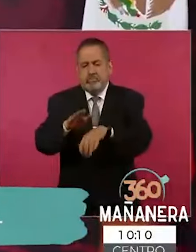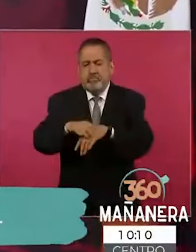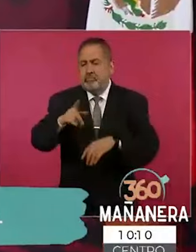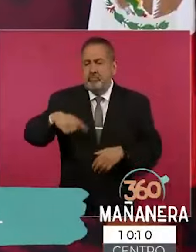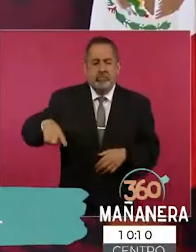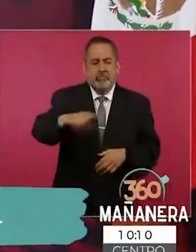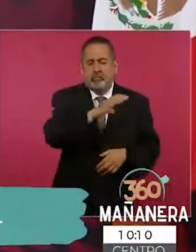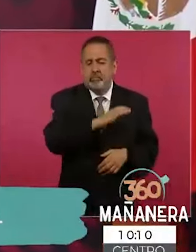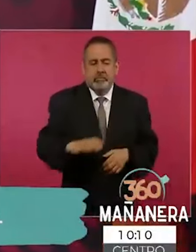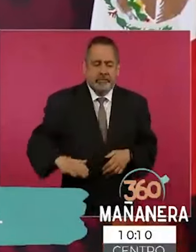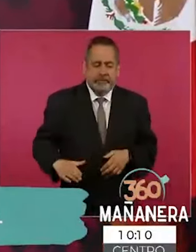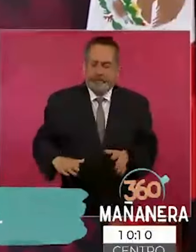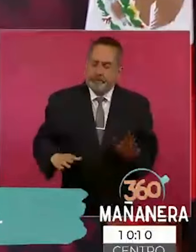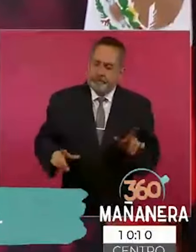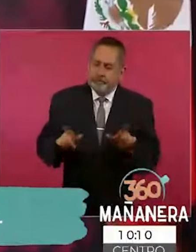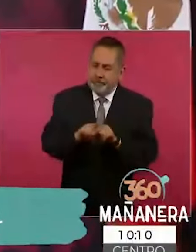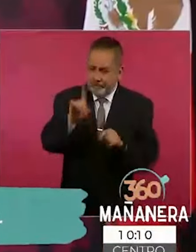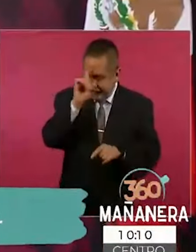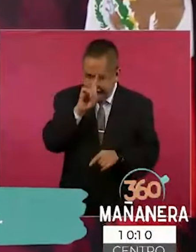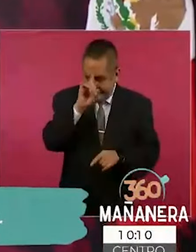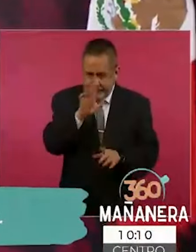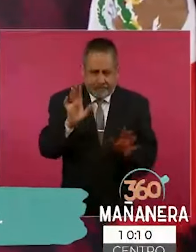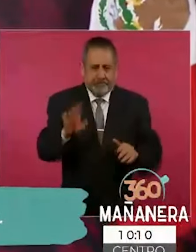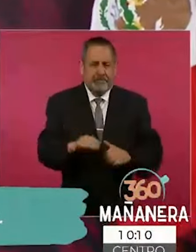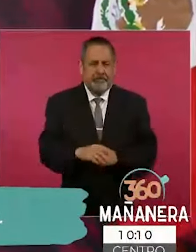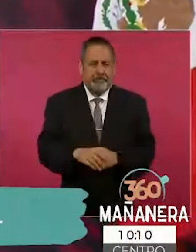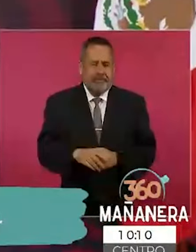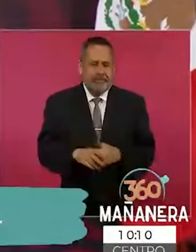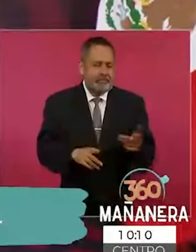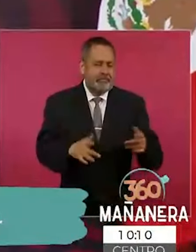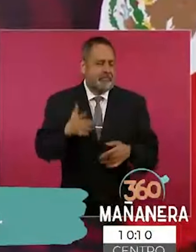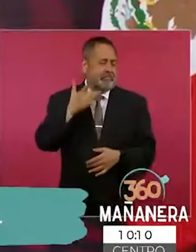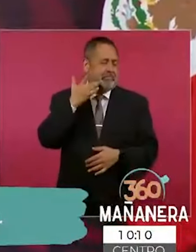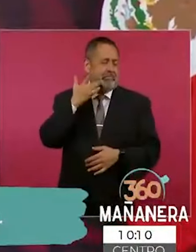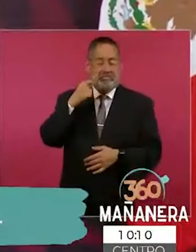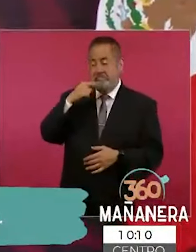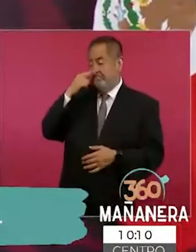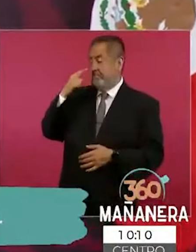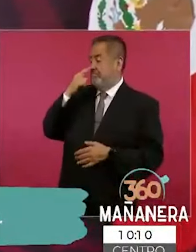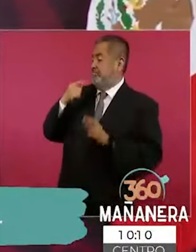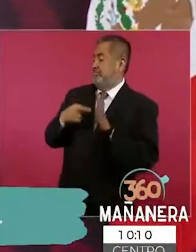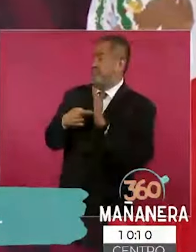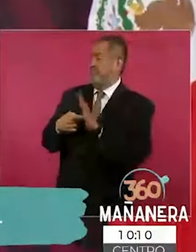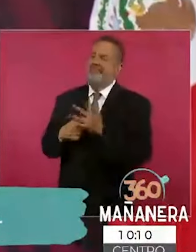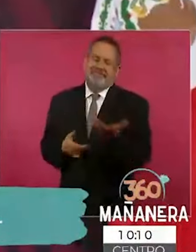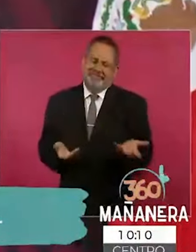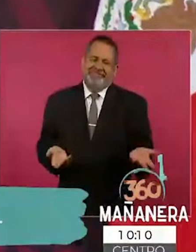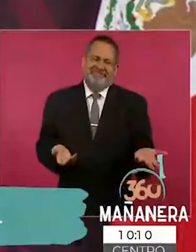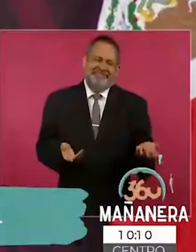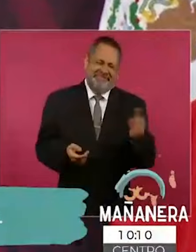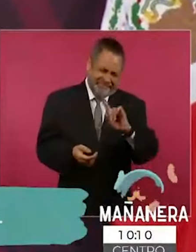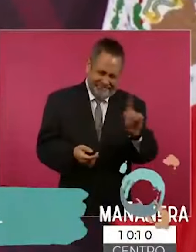los candidatos pues que no sean presumidos